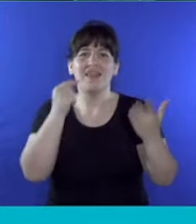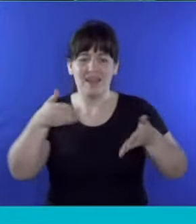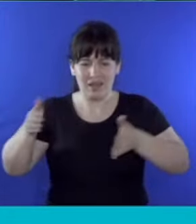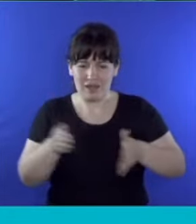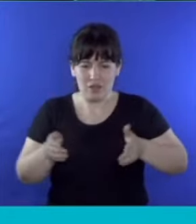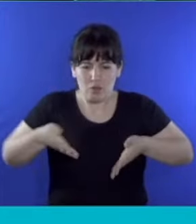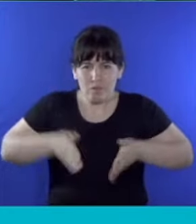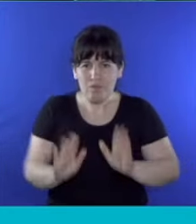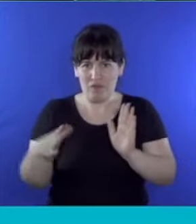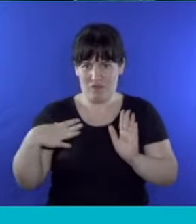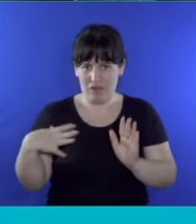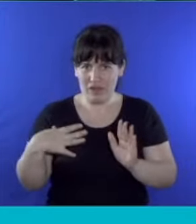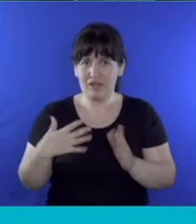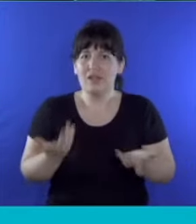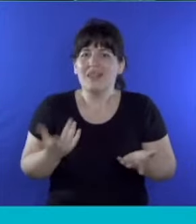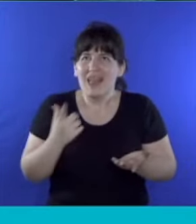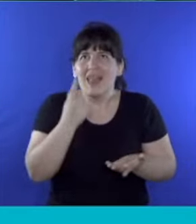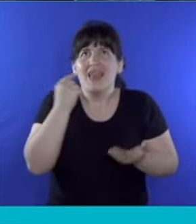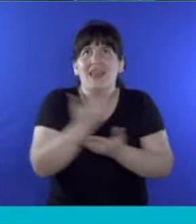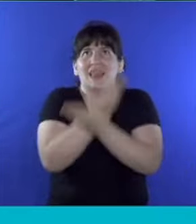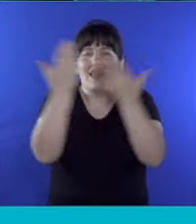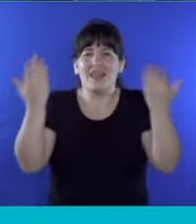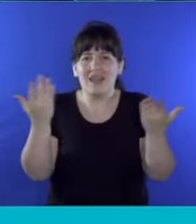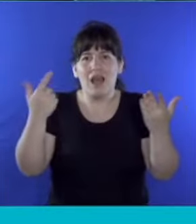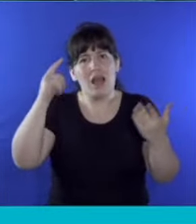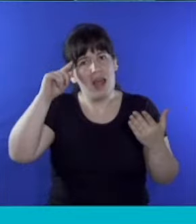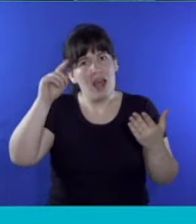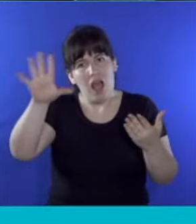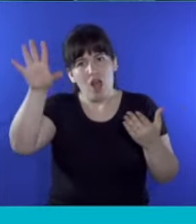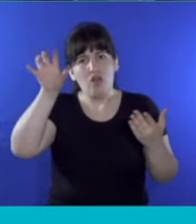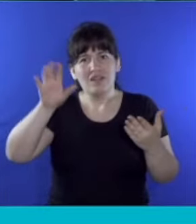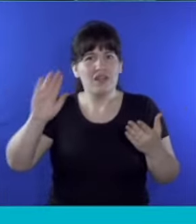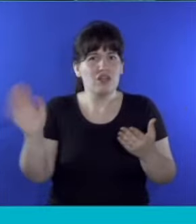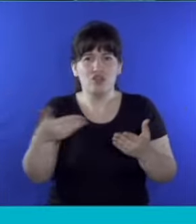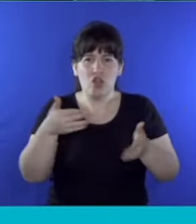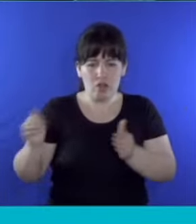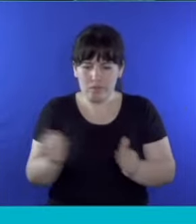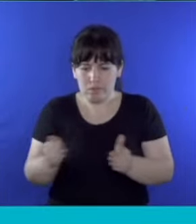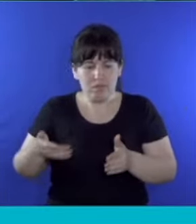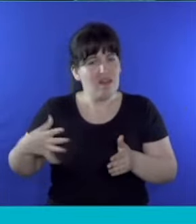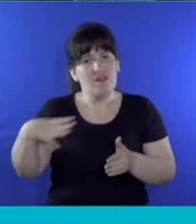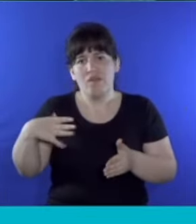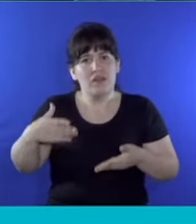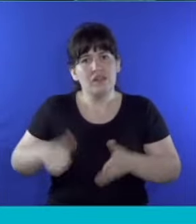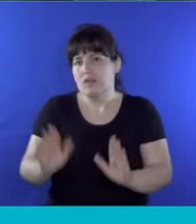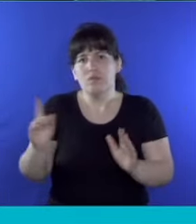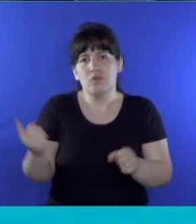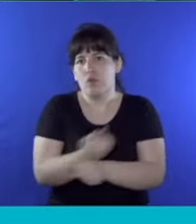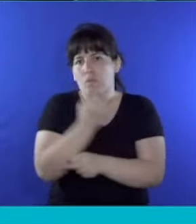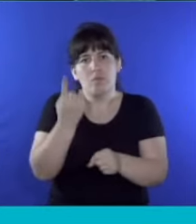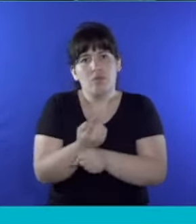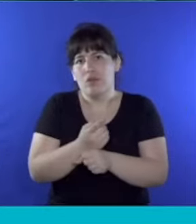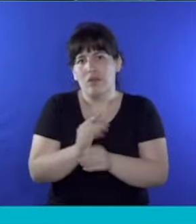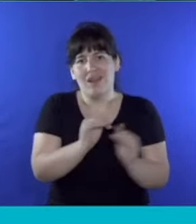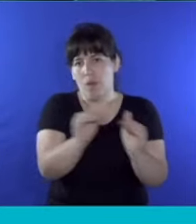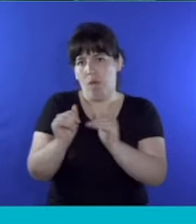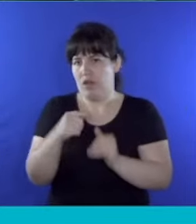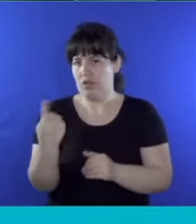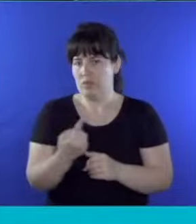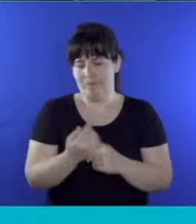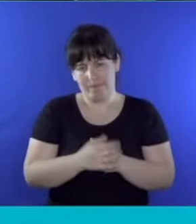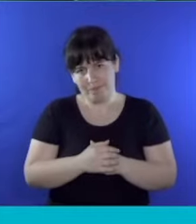tener ese día para recordar a todos esos niños que no llegaron a disfrutar de esta vida como todos